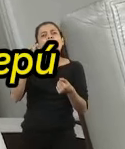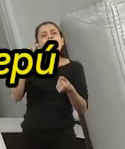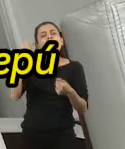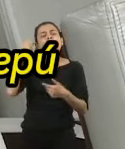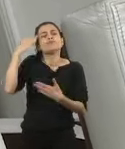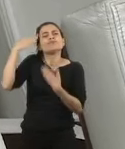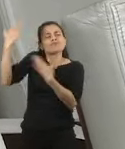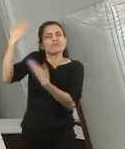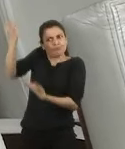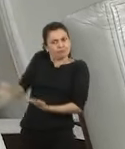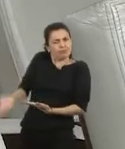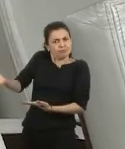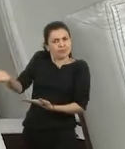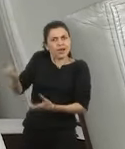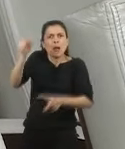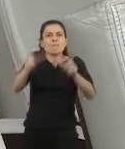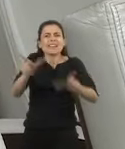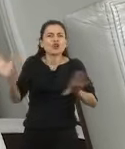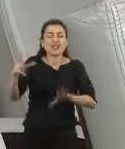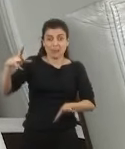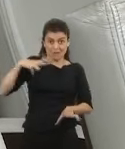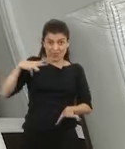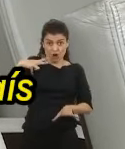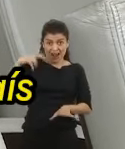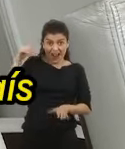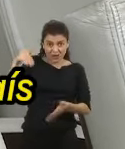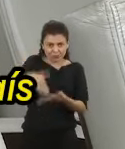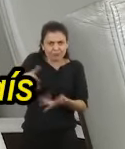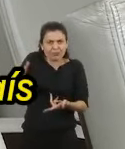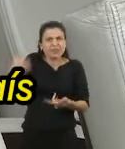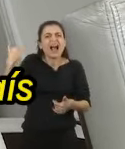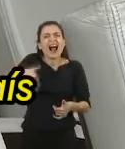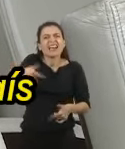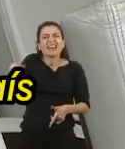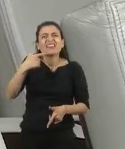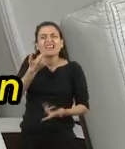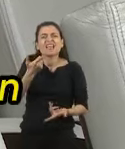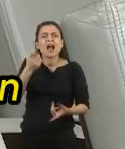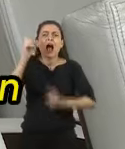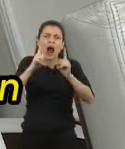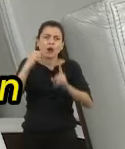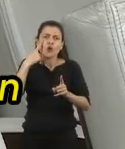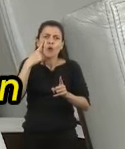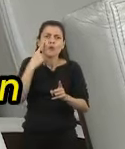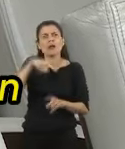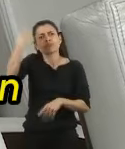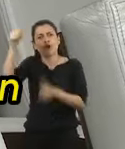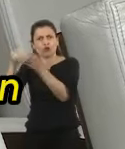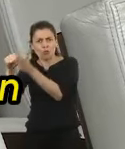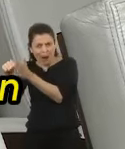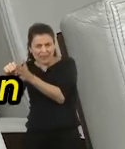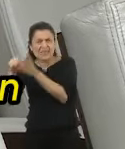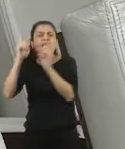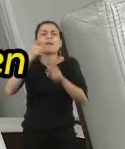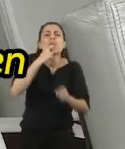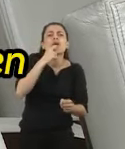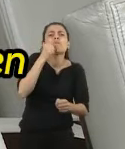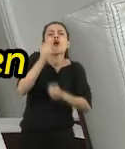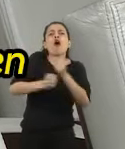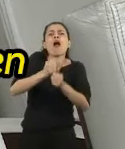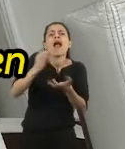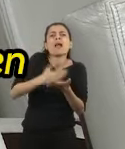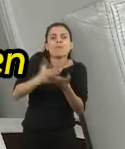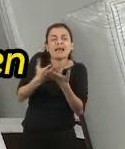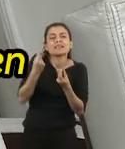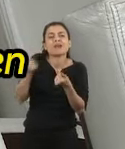República Argentina que además algunos de ellos no viven en el país y sus empresas Tampoco tributan porque